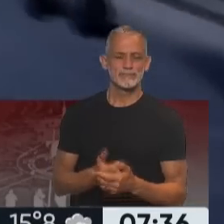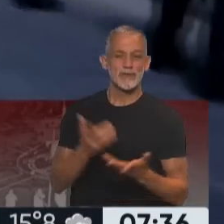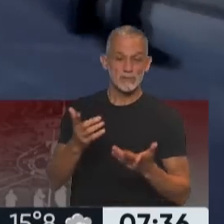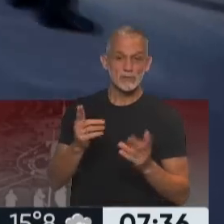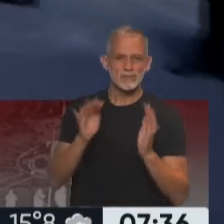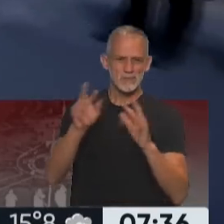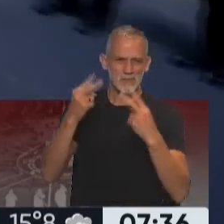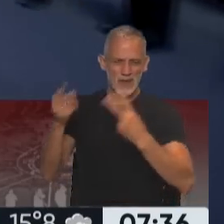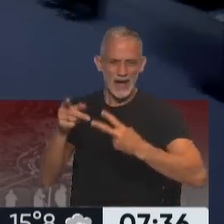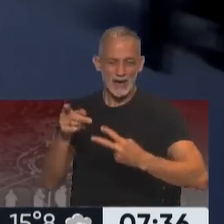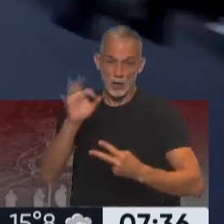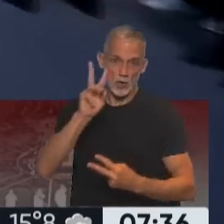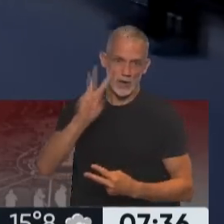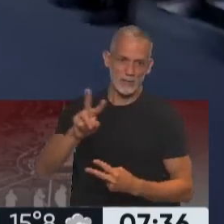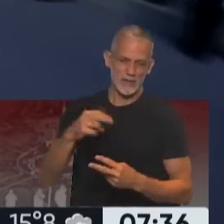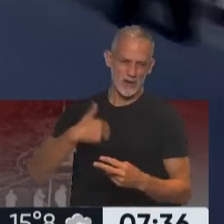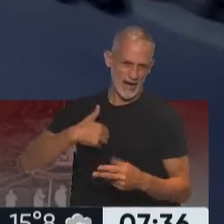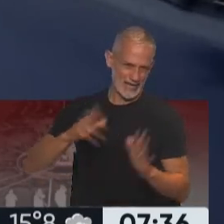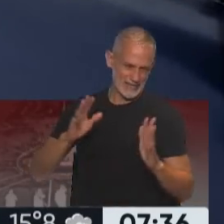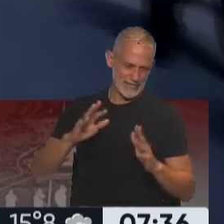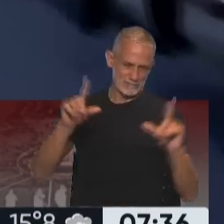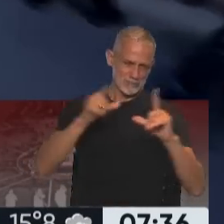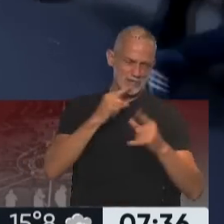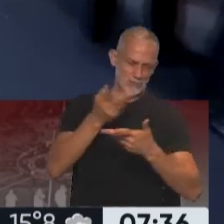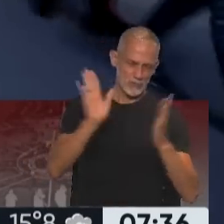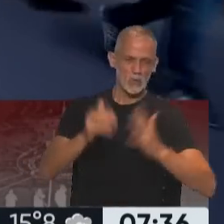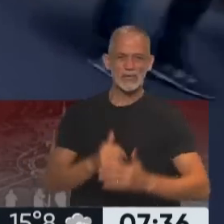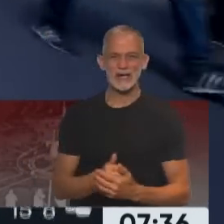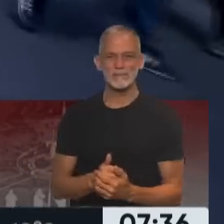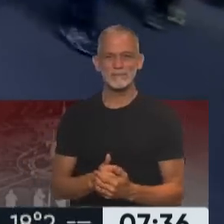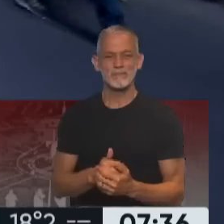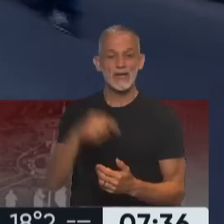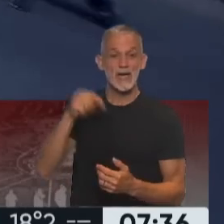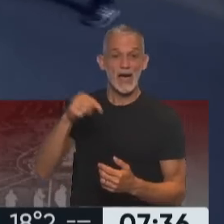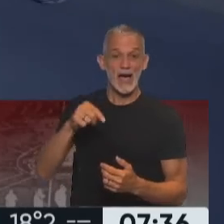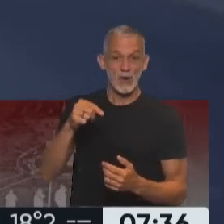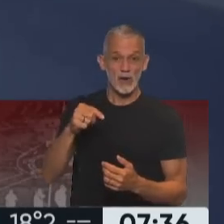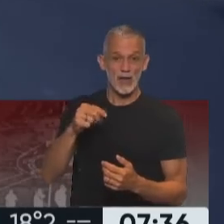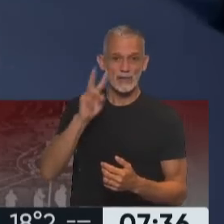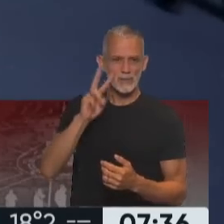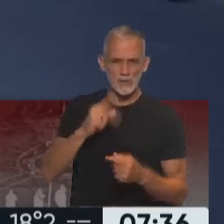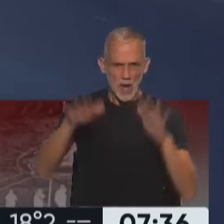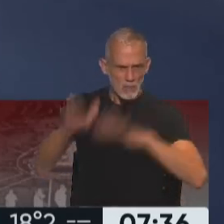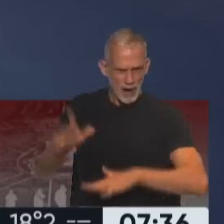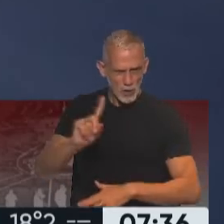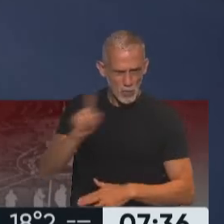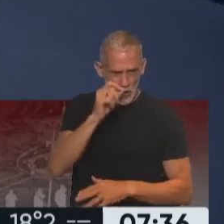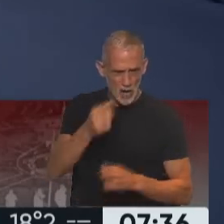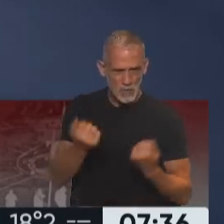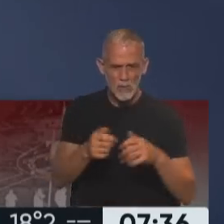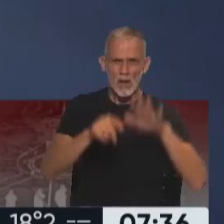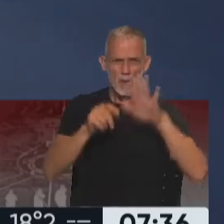hasta Roma o quien la está viendo en Argentina a través de nosotros. De la Fíjate que televisión pública. ahora sí ya estamos viendo. Claro, no paró porque nunca, el